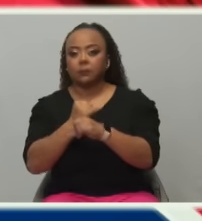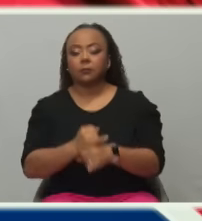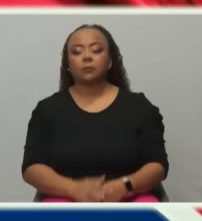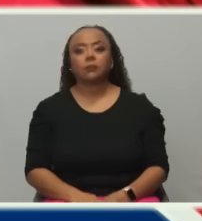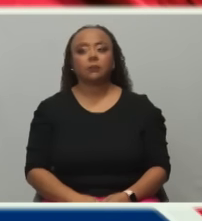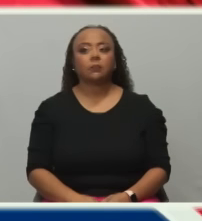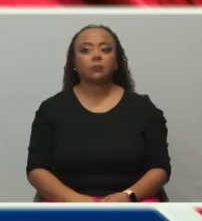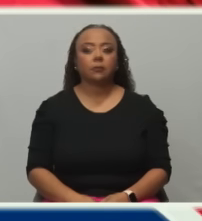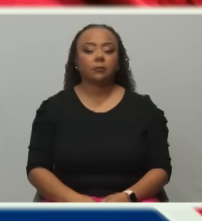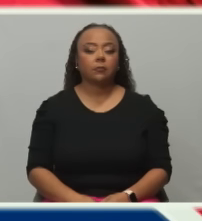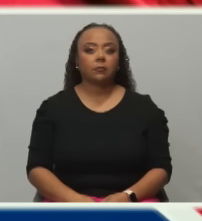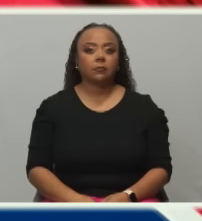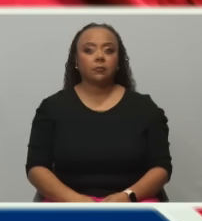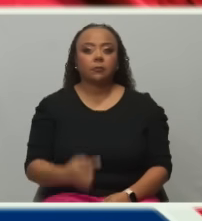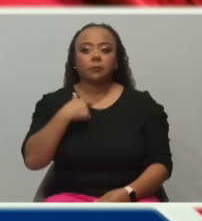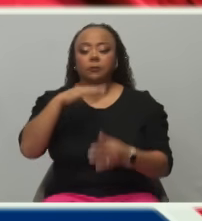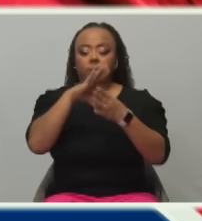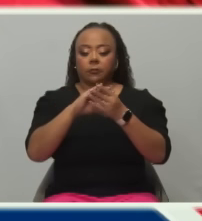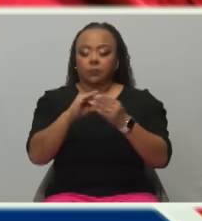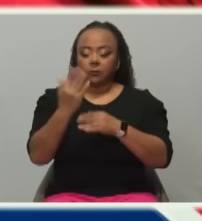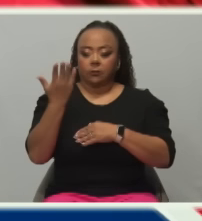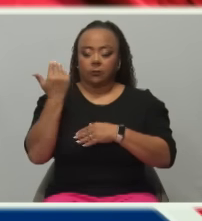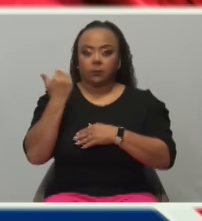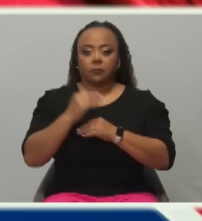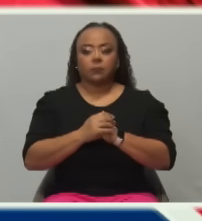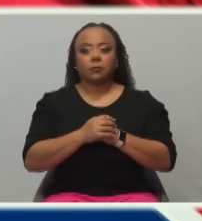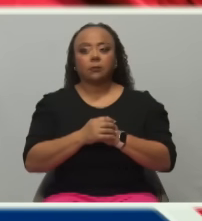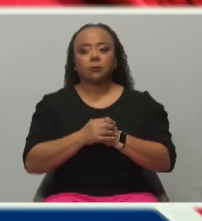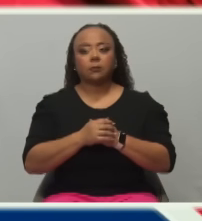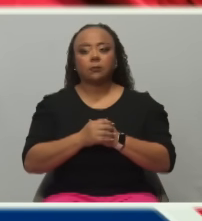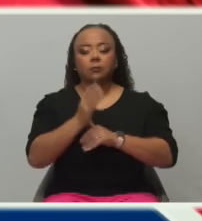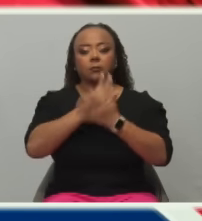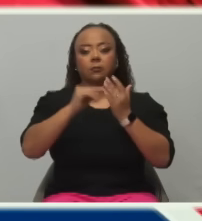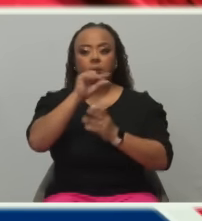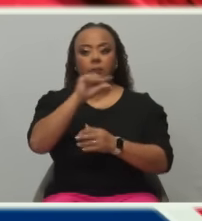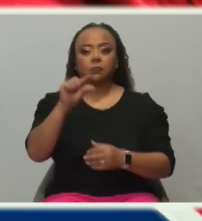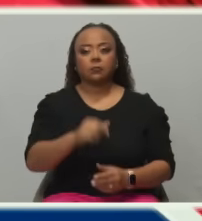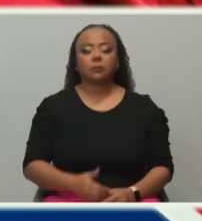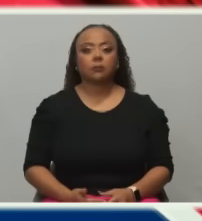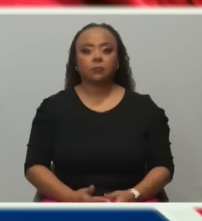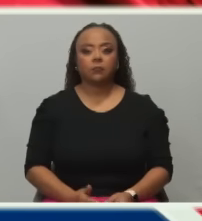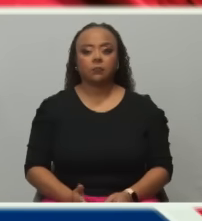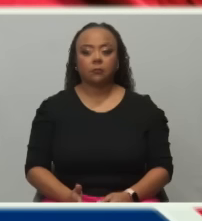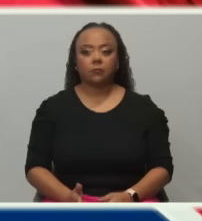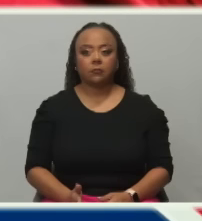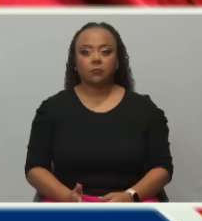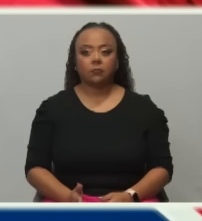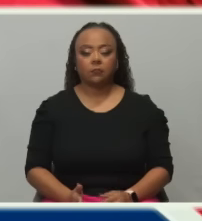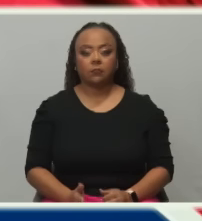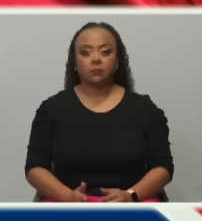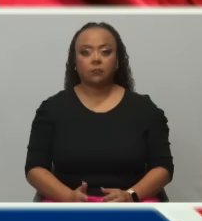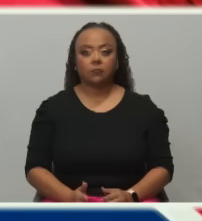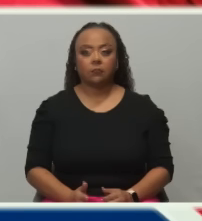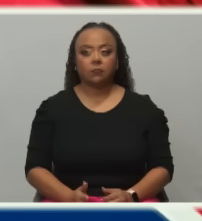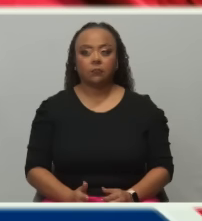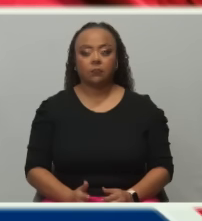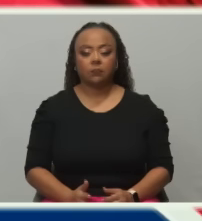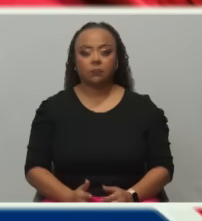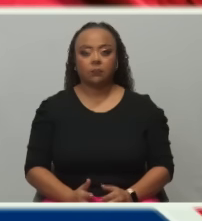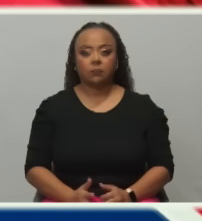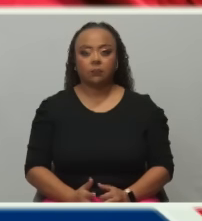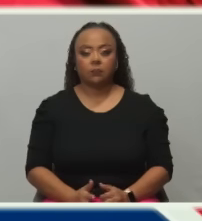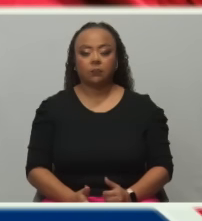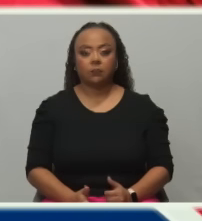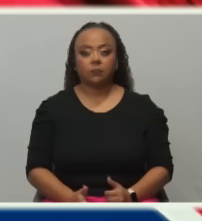institución yo les contaba que hace algunos algunas semanas tenía una eh conversación con